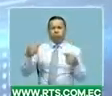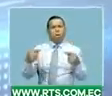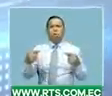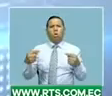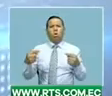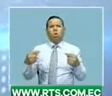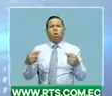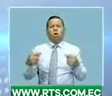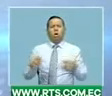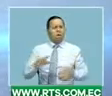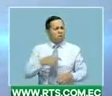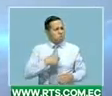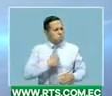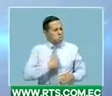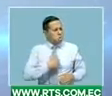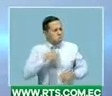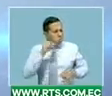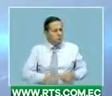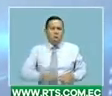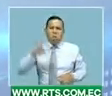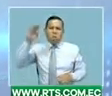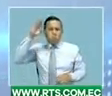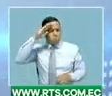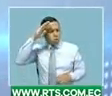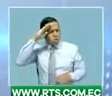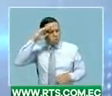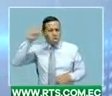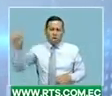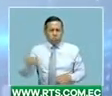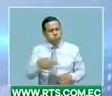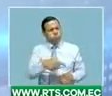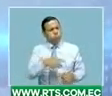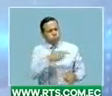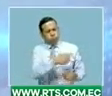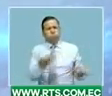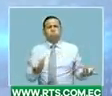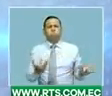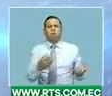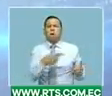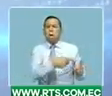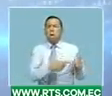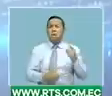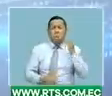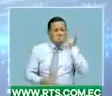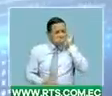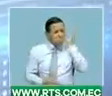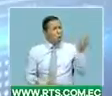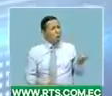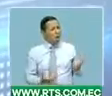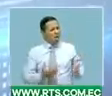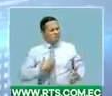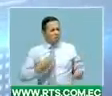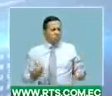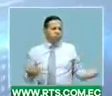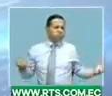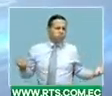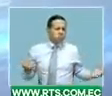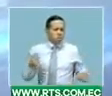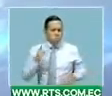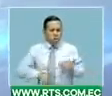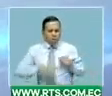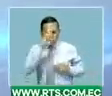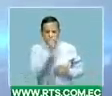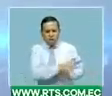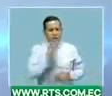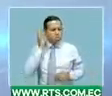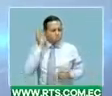la policía y me va. Y ahí nos encontraremos, ¿ya? Porque son mujeres. No les digo otra cosa y las mando a la mujeres.